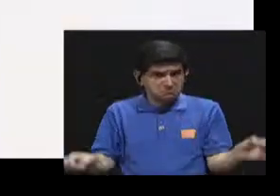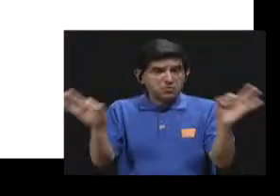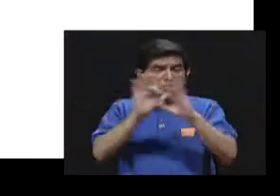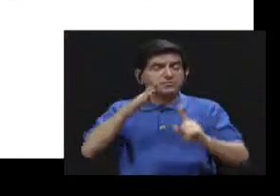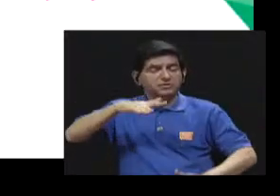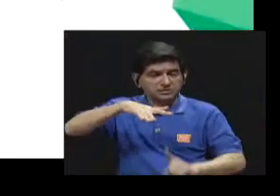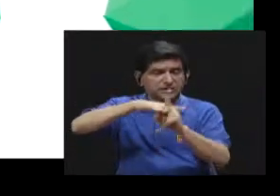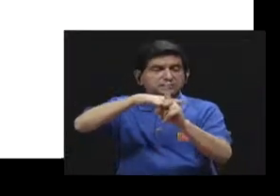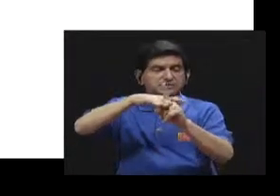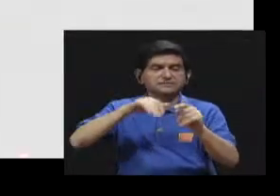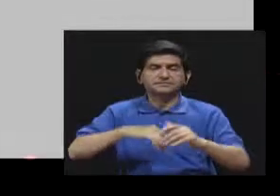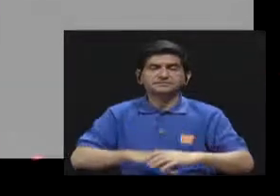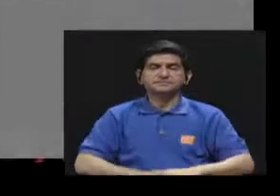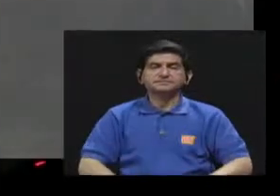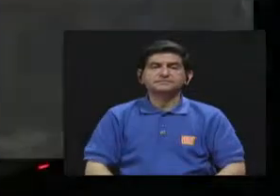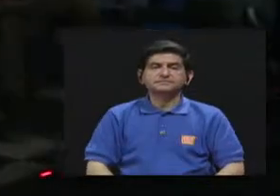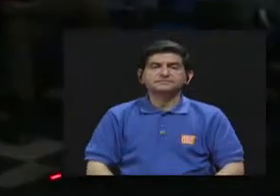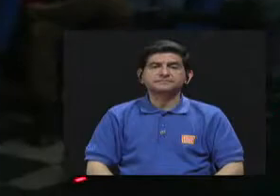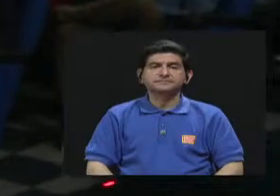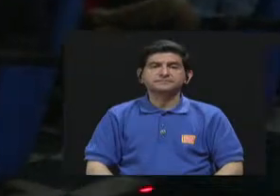importante visibilizarlo.